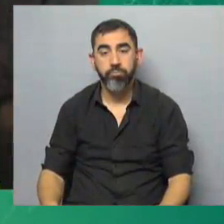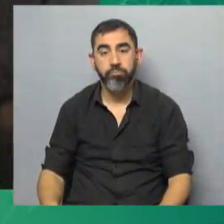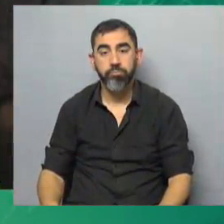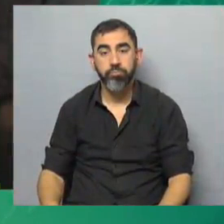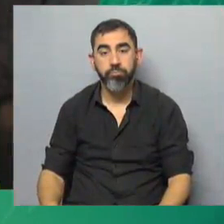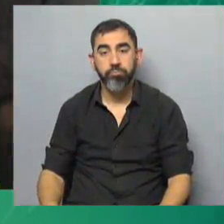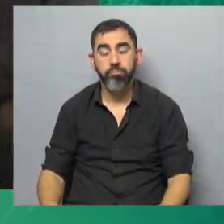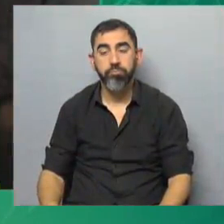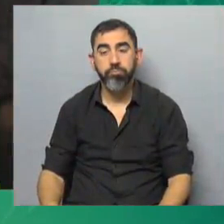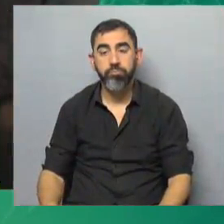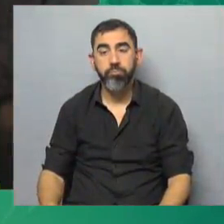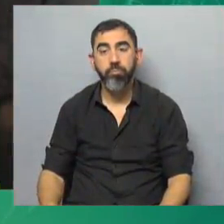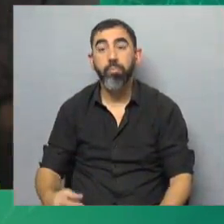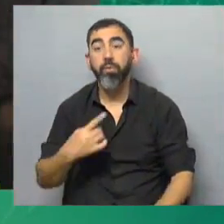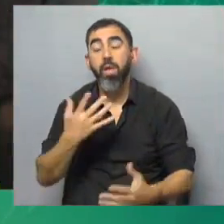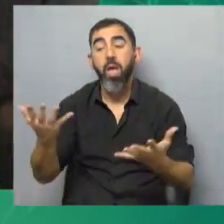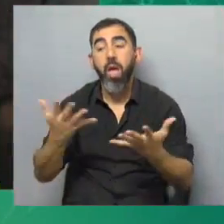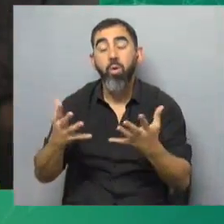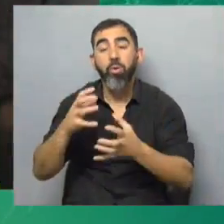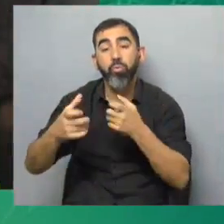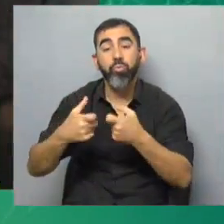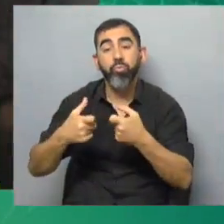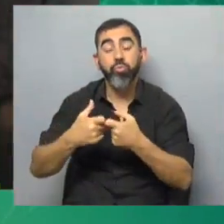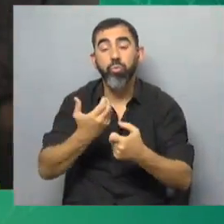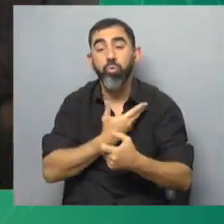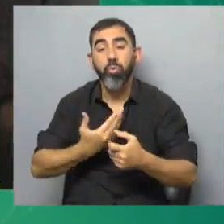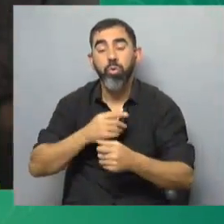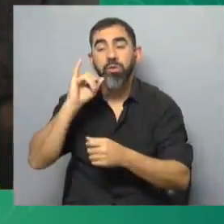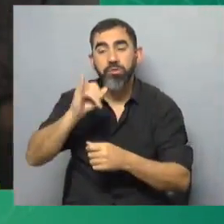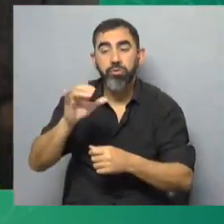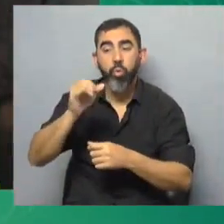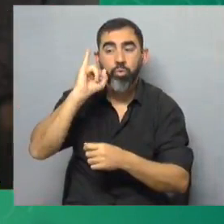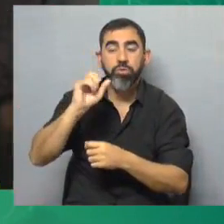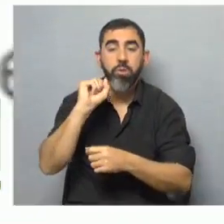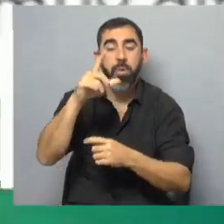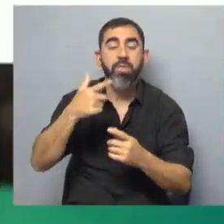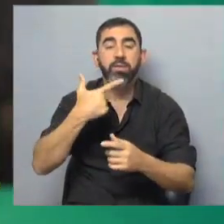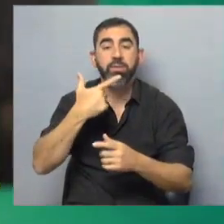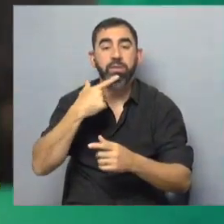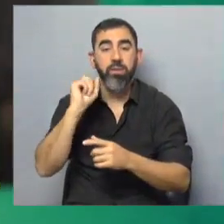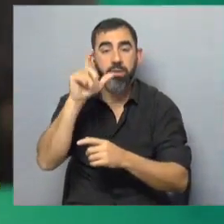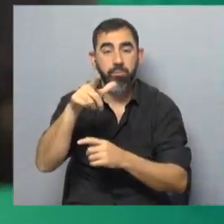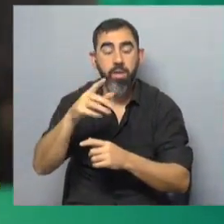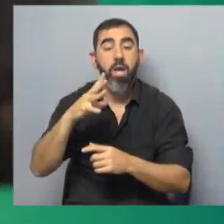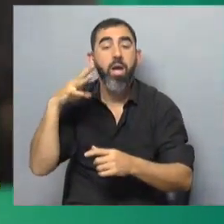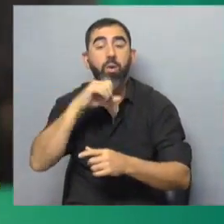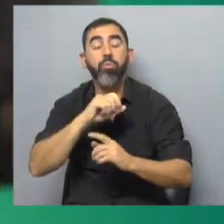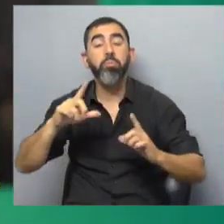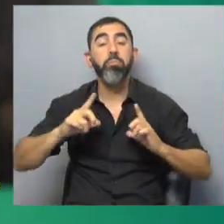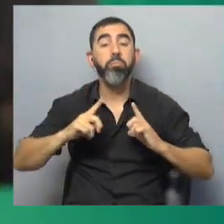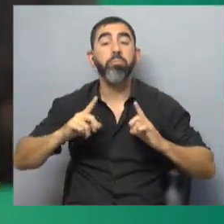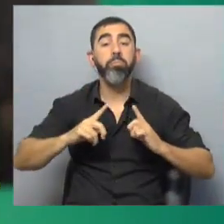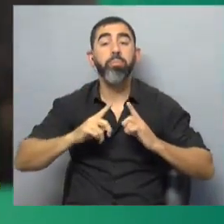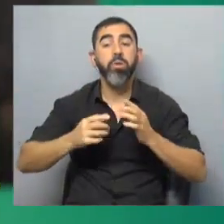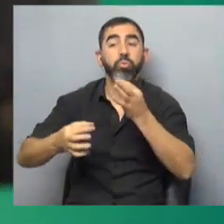fuente cercana al presidente sostuvo que ahora el oficialismo enviará sí o sí la reforma en septiembre. En agosto vamos a esperar a ver si hay algún tipo